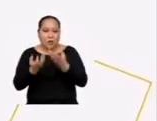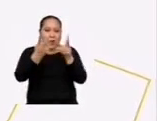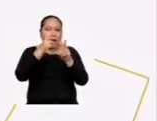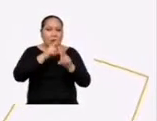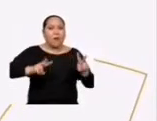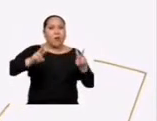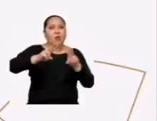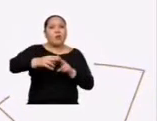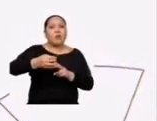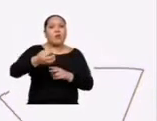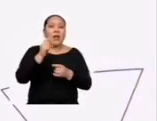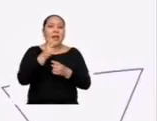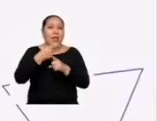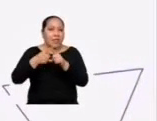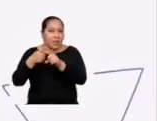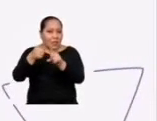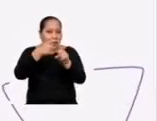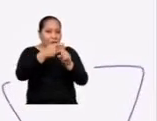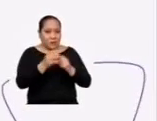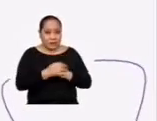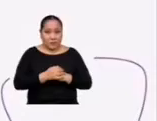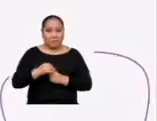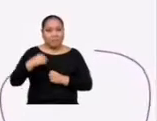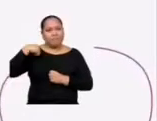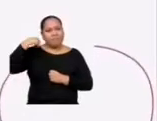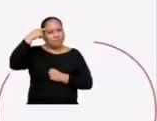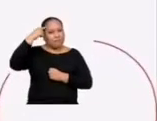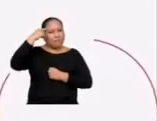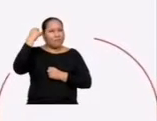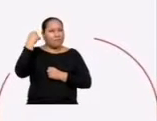la diversidad. Pienso que ya